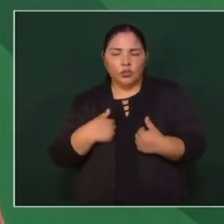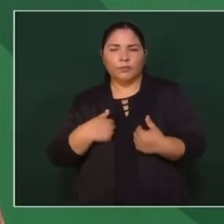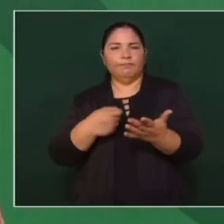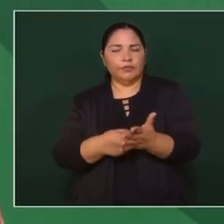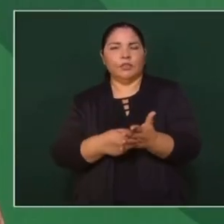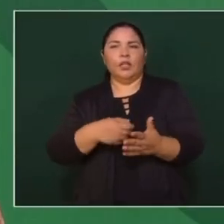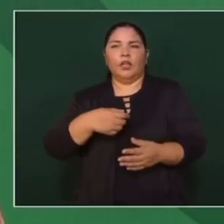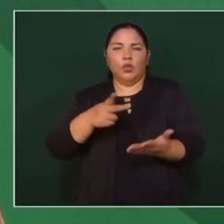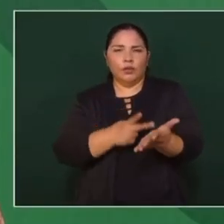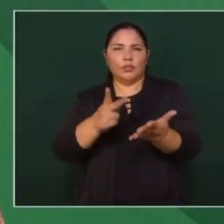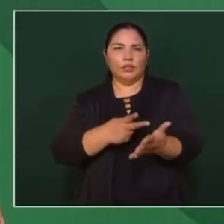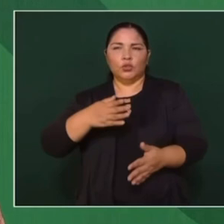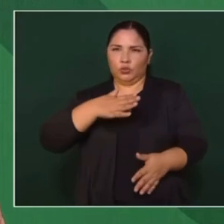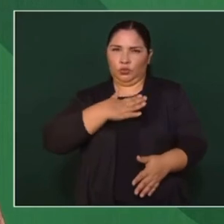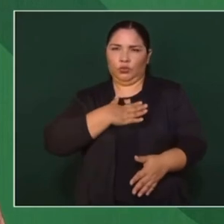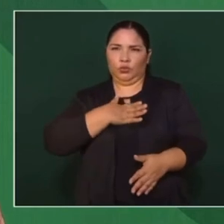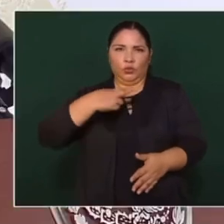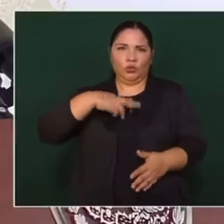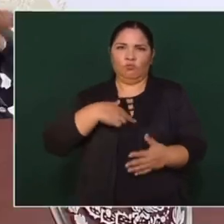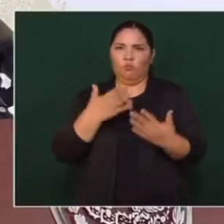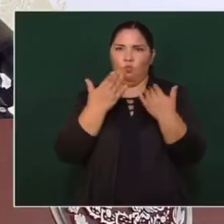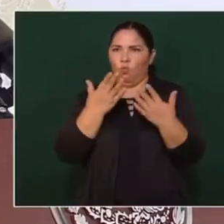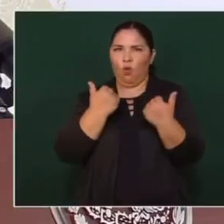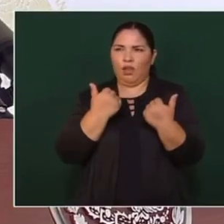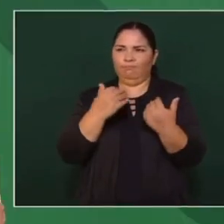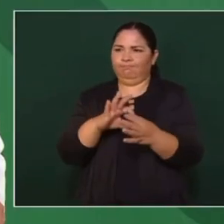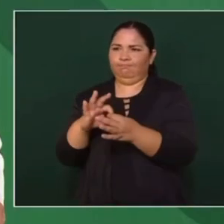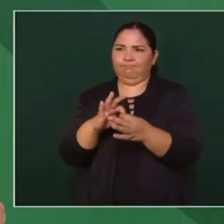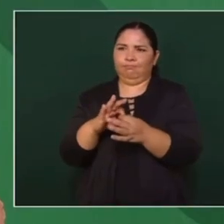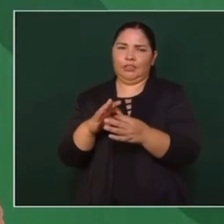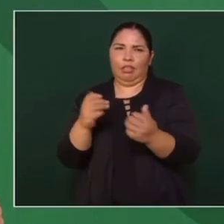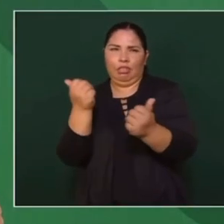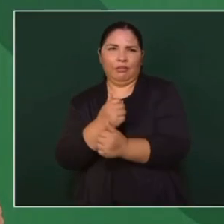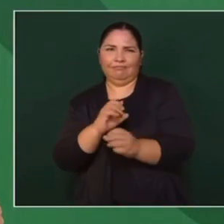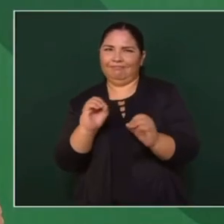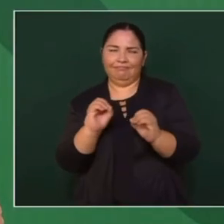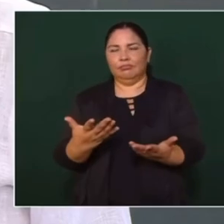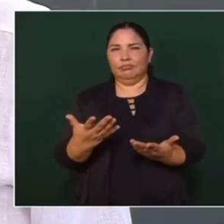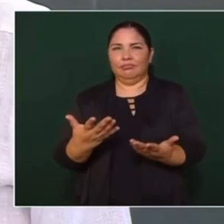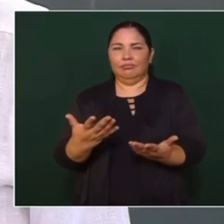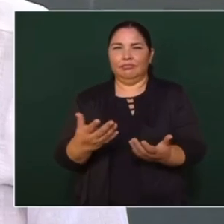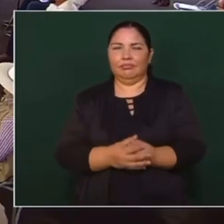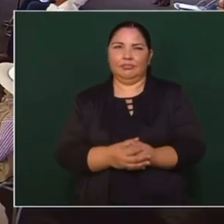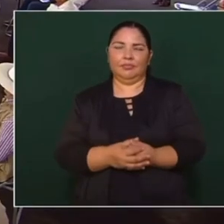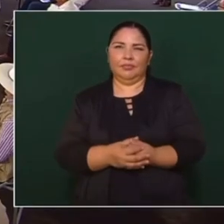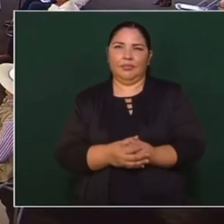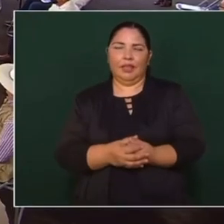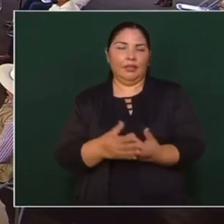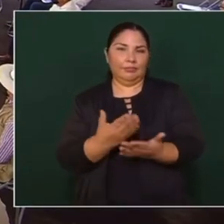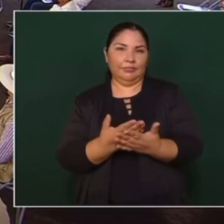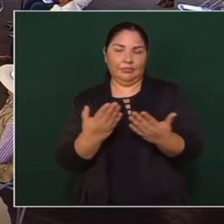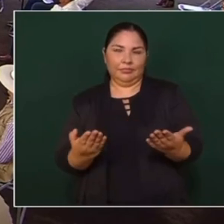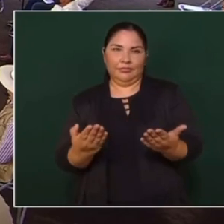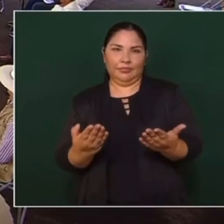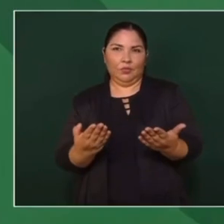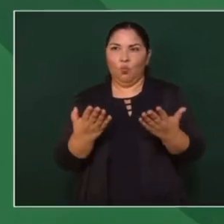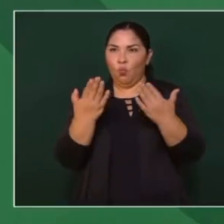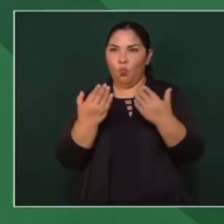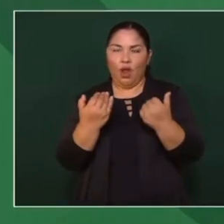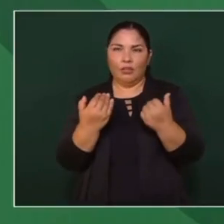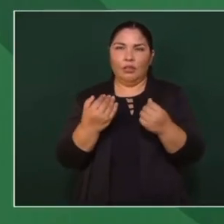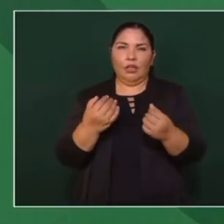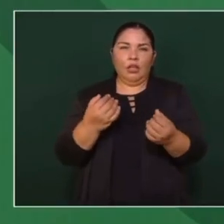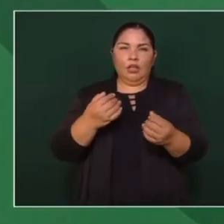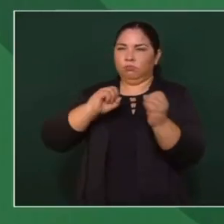nosotros no tenemos relaciones de complicidad con nadie entonces ahora no hay impunidad